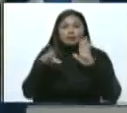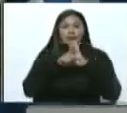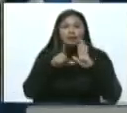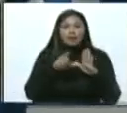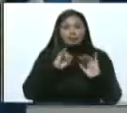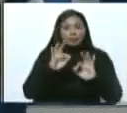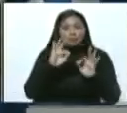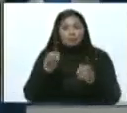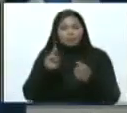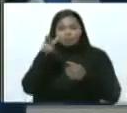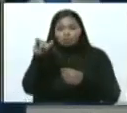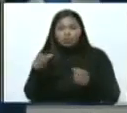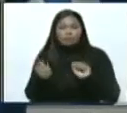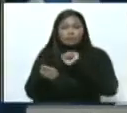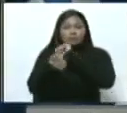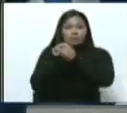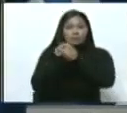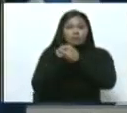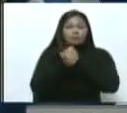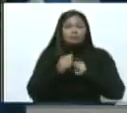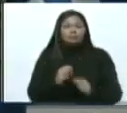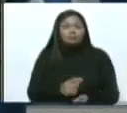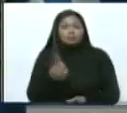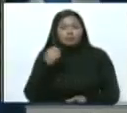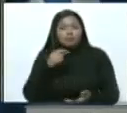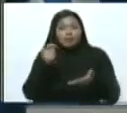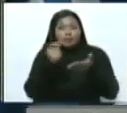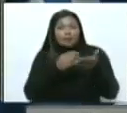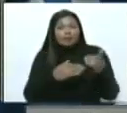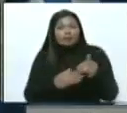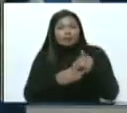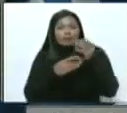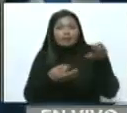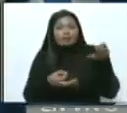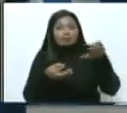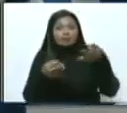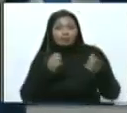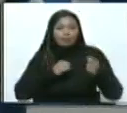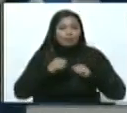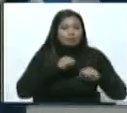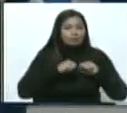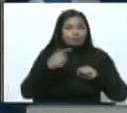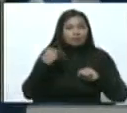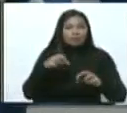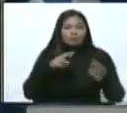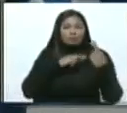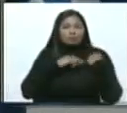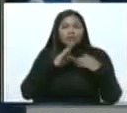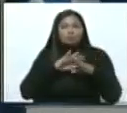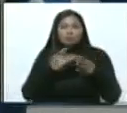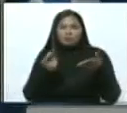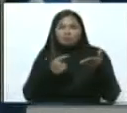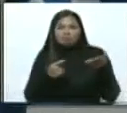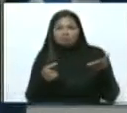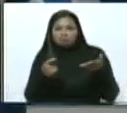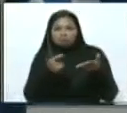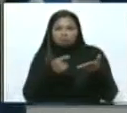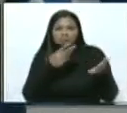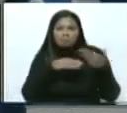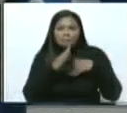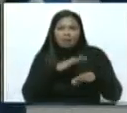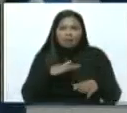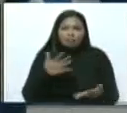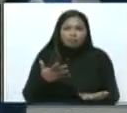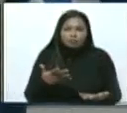el detenido, sin contar con la guía de movilización correspondiente. Entonces, ¿por qué ese material estaba ahí, iba a salir